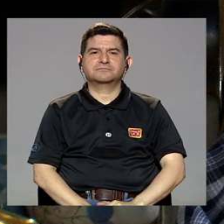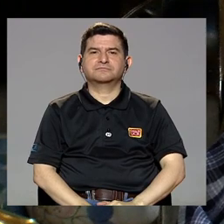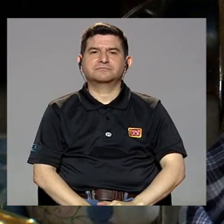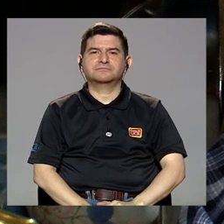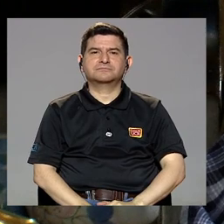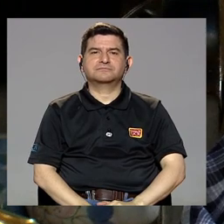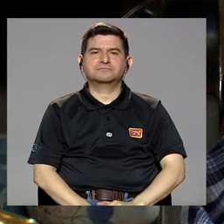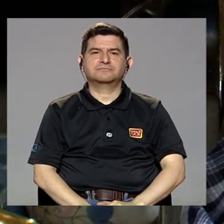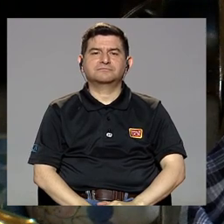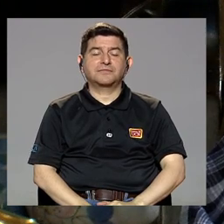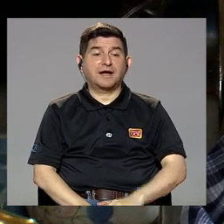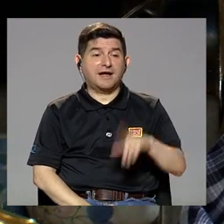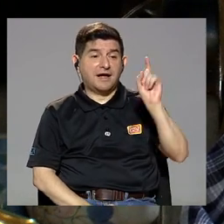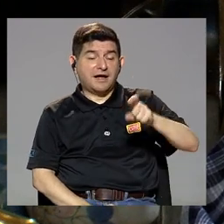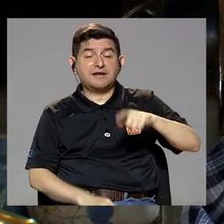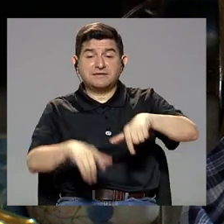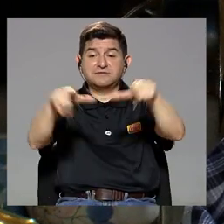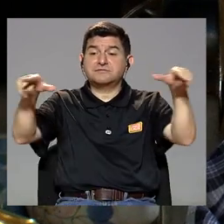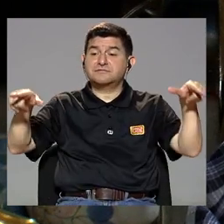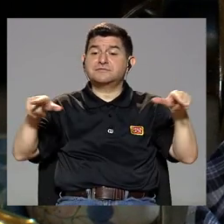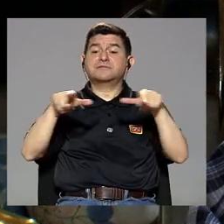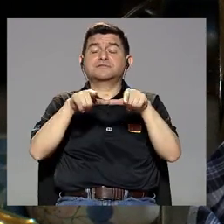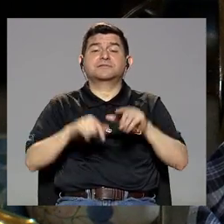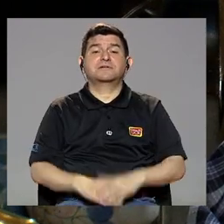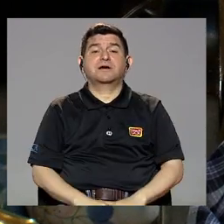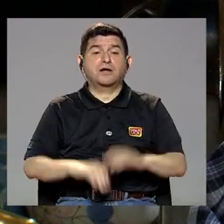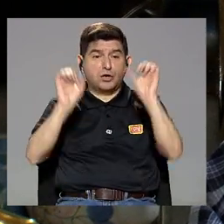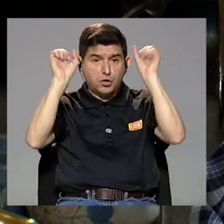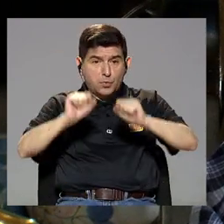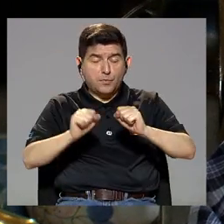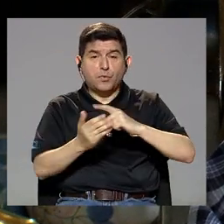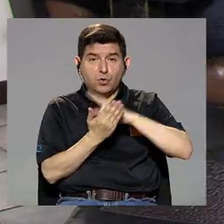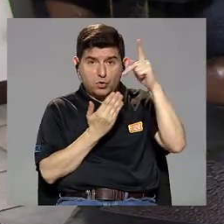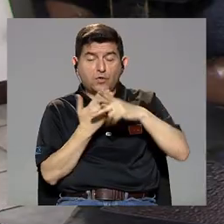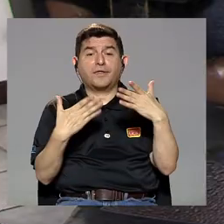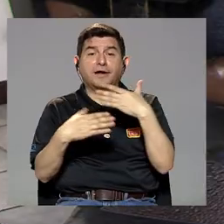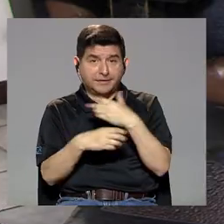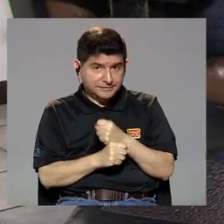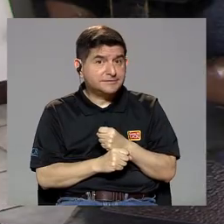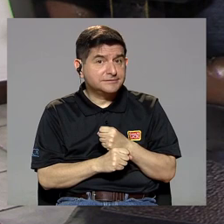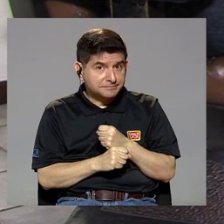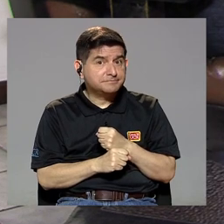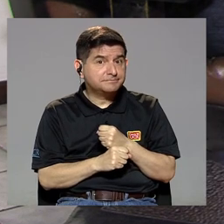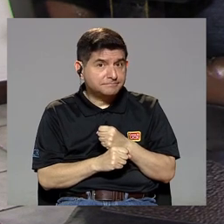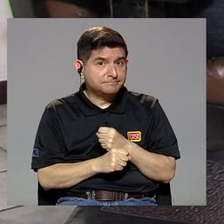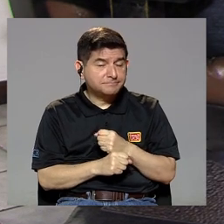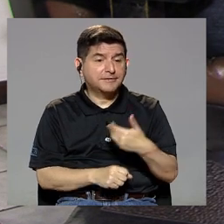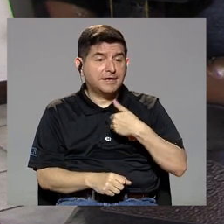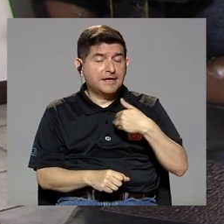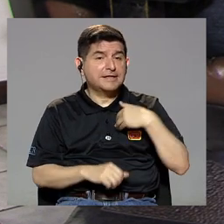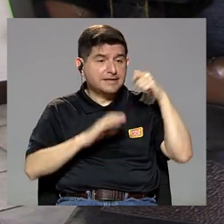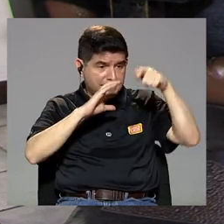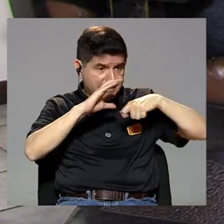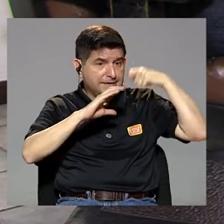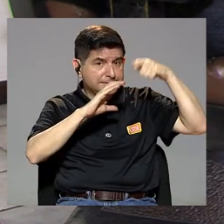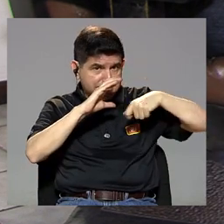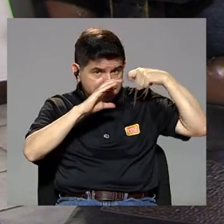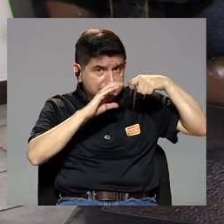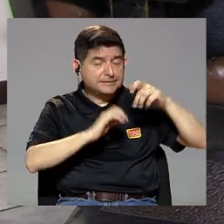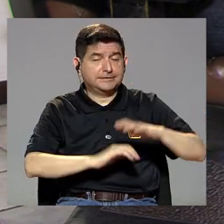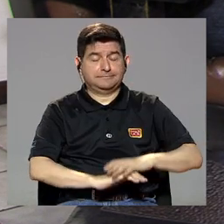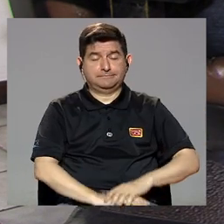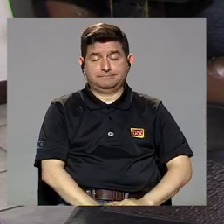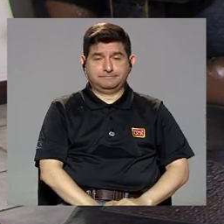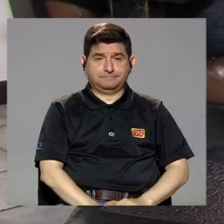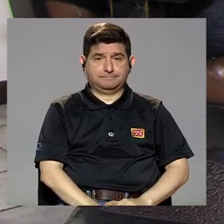había que tener un lugar donde hacer el programa y teníamos el cine entonces